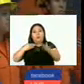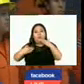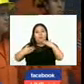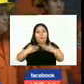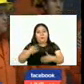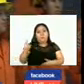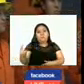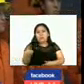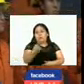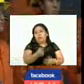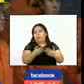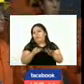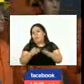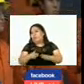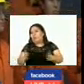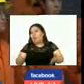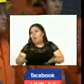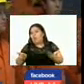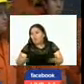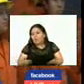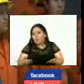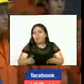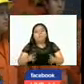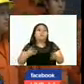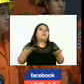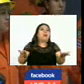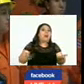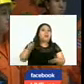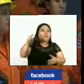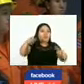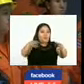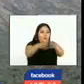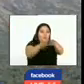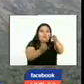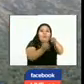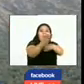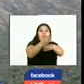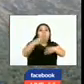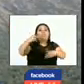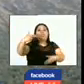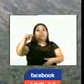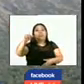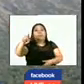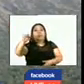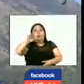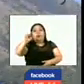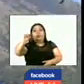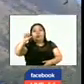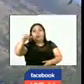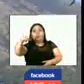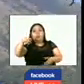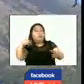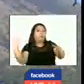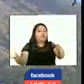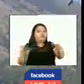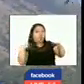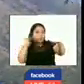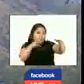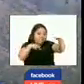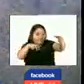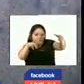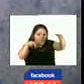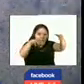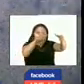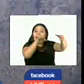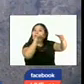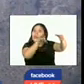varias personas están realizando senderismo en el volcán Chaparrastique y están violando la restricción de acceso